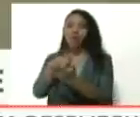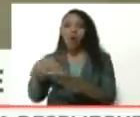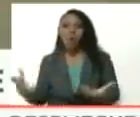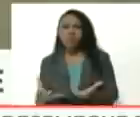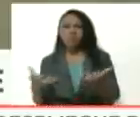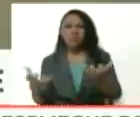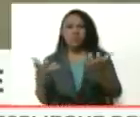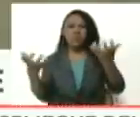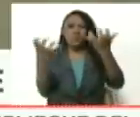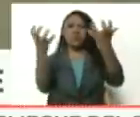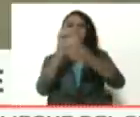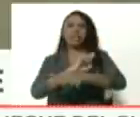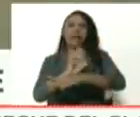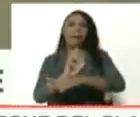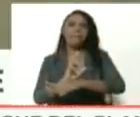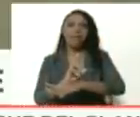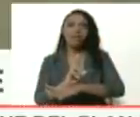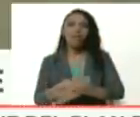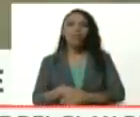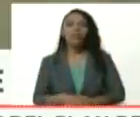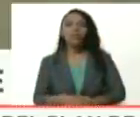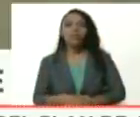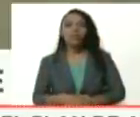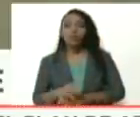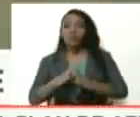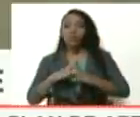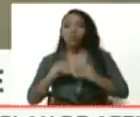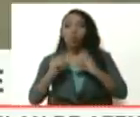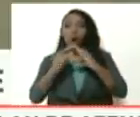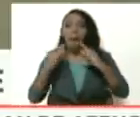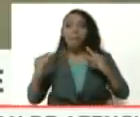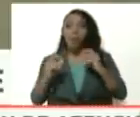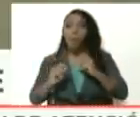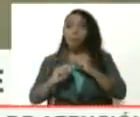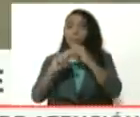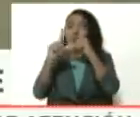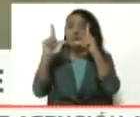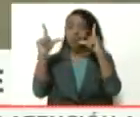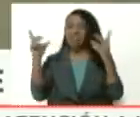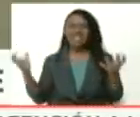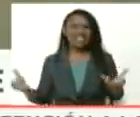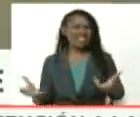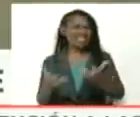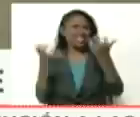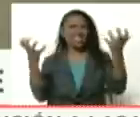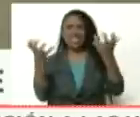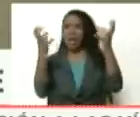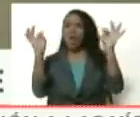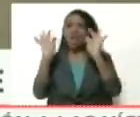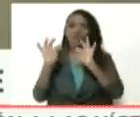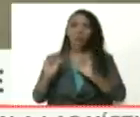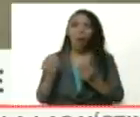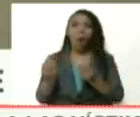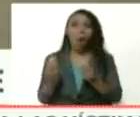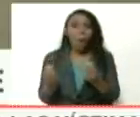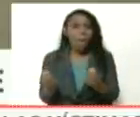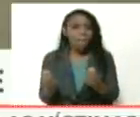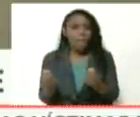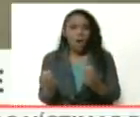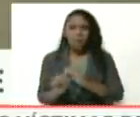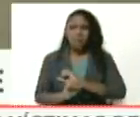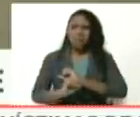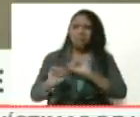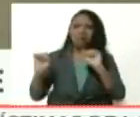estaba en prácticamente todo el galpón. Sorprendente la manera como se propagó